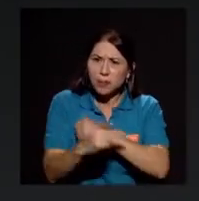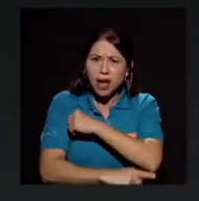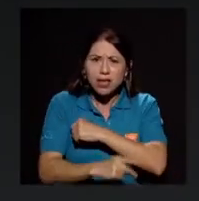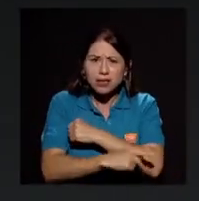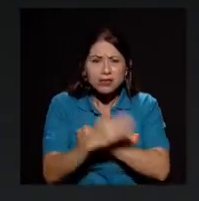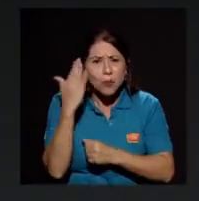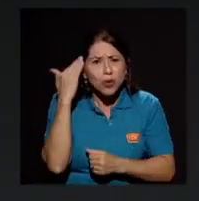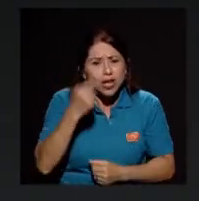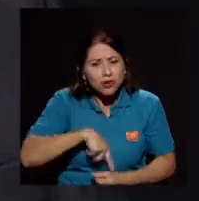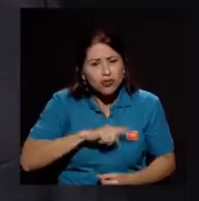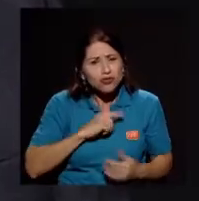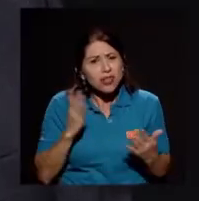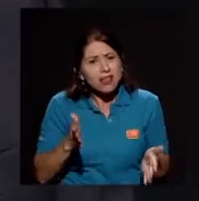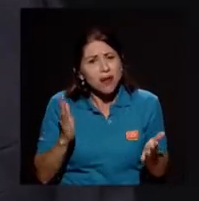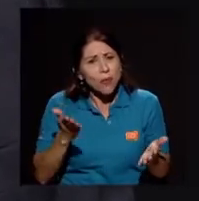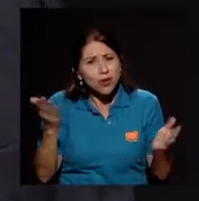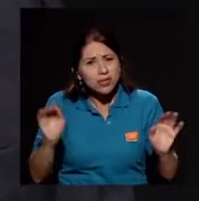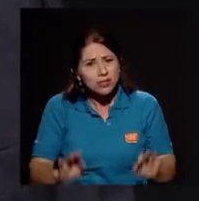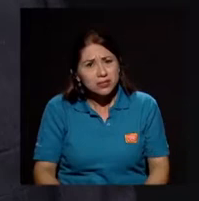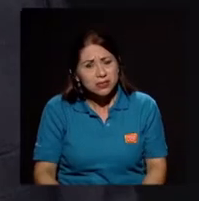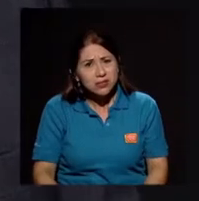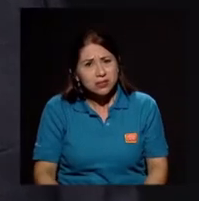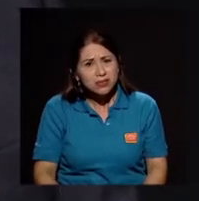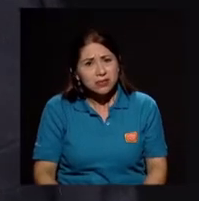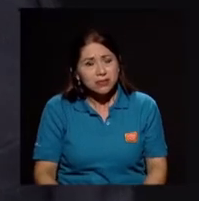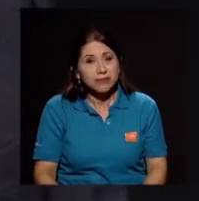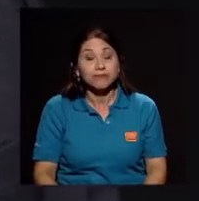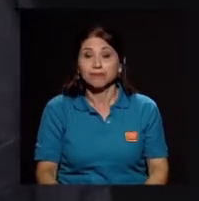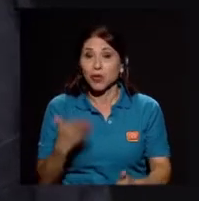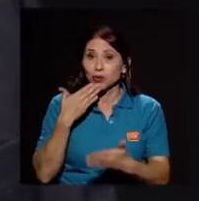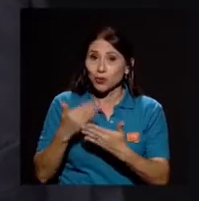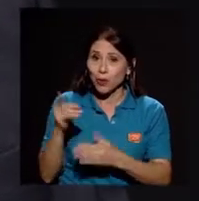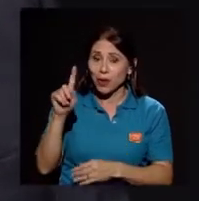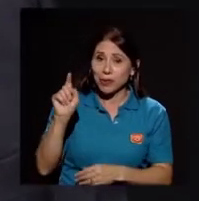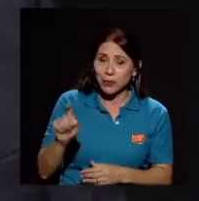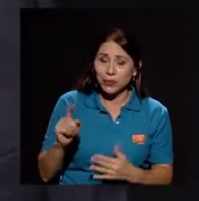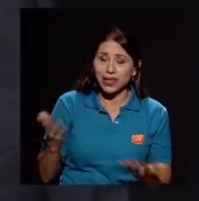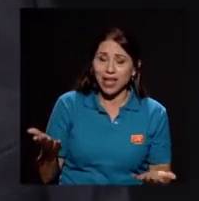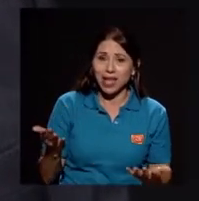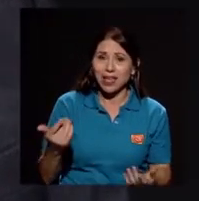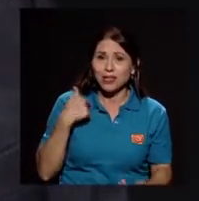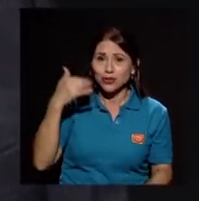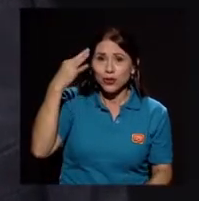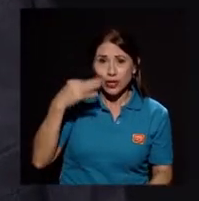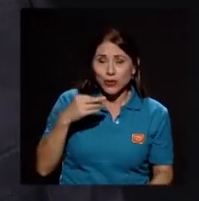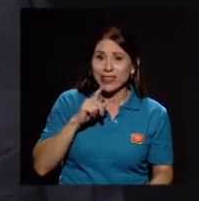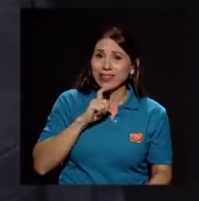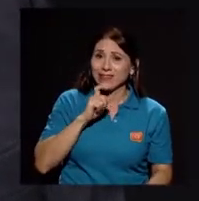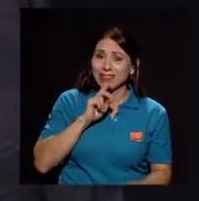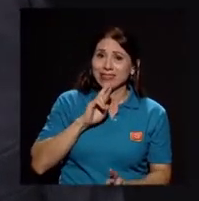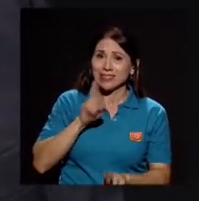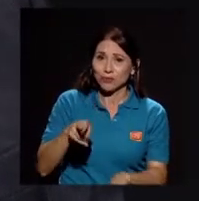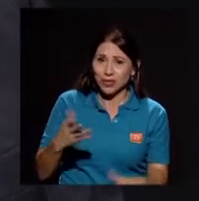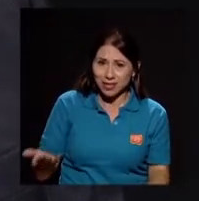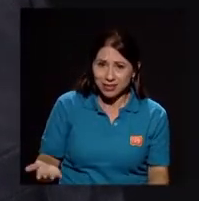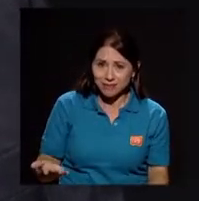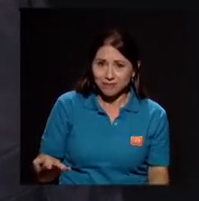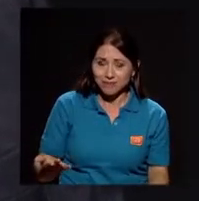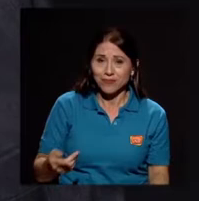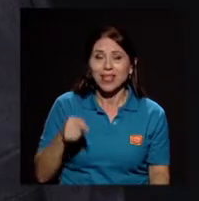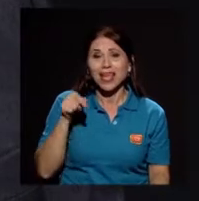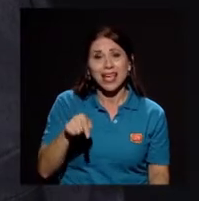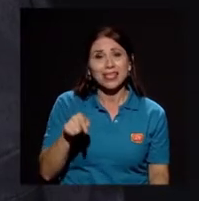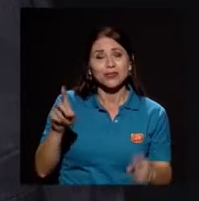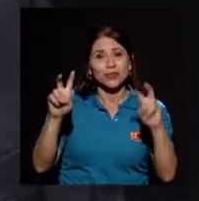somos fan chambones es una buena pregunta yo creo que es difícil responder más que un tema a